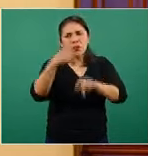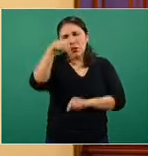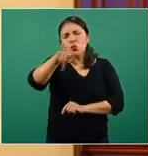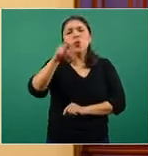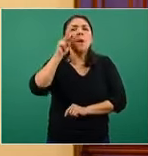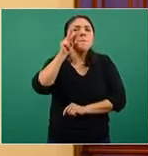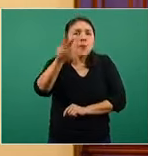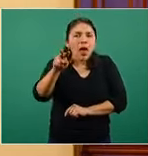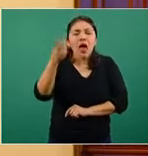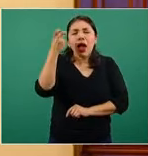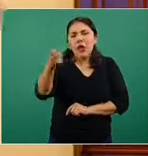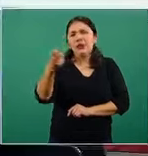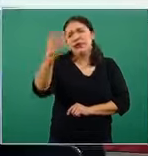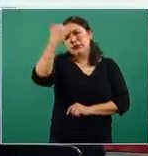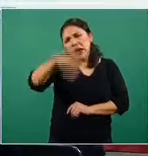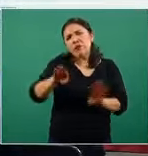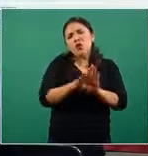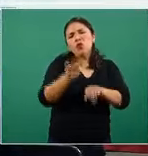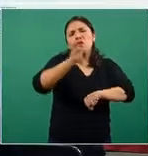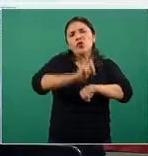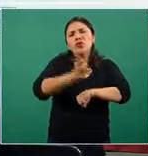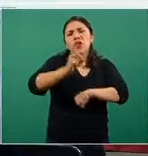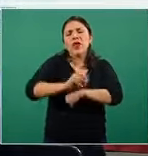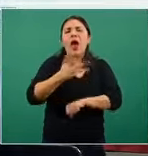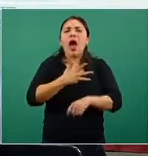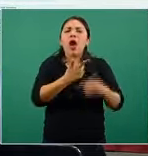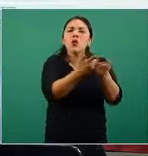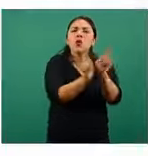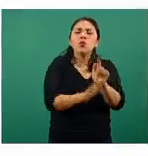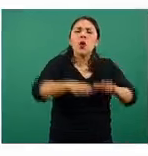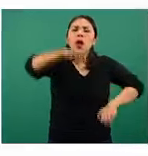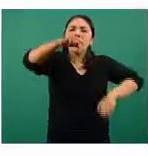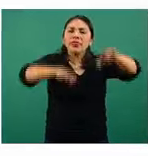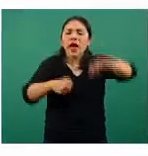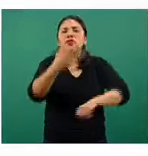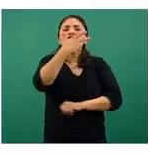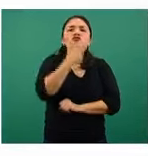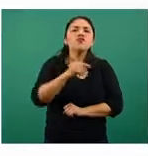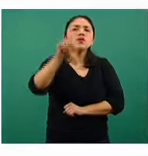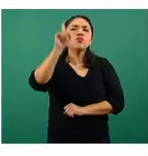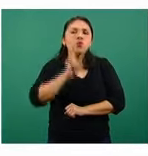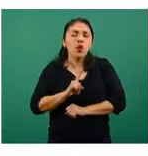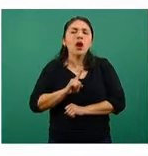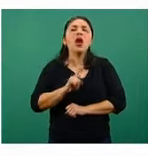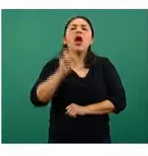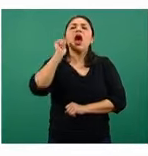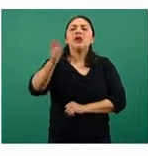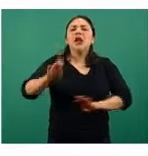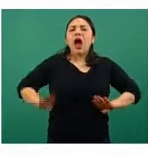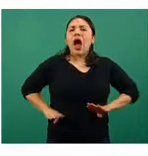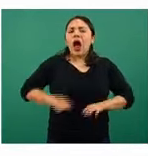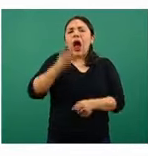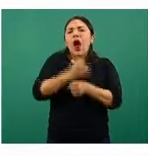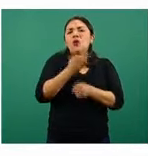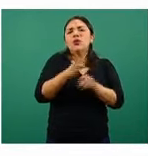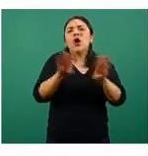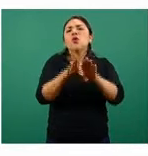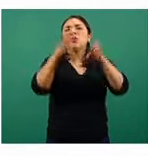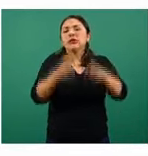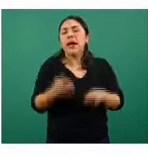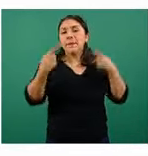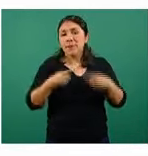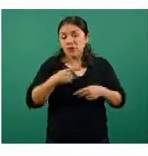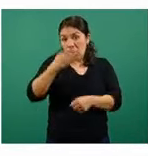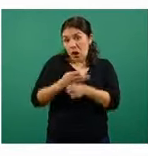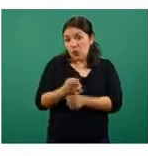también actualizada por edad, por sexo, el estado actual en el cual se encontrarían estos ESAVIS graves, en donde solamente son